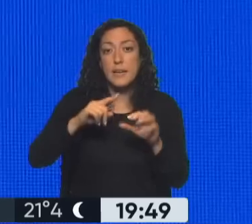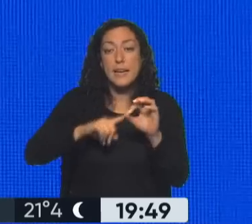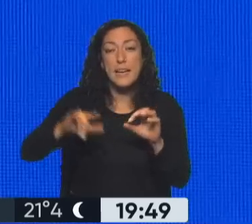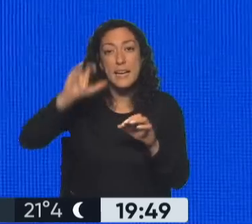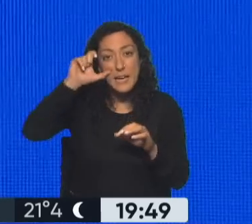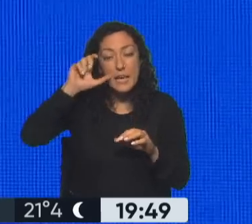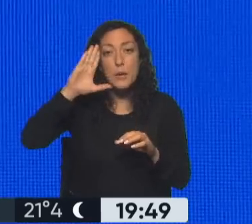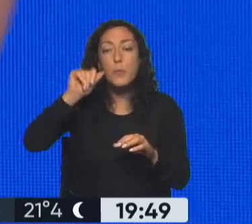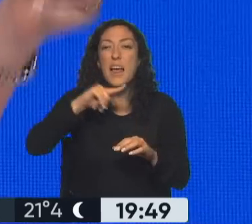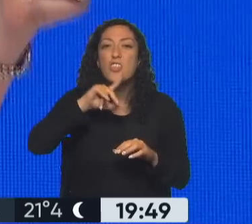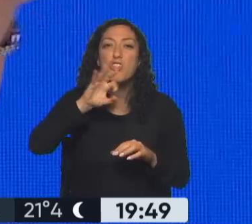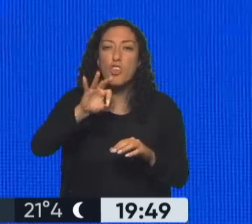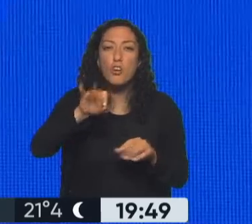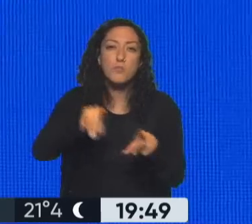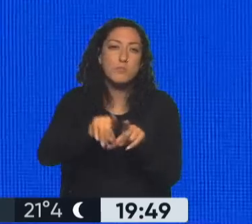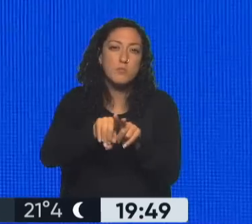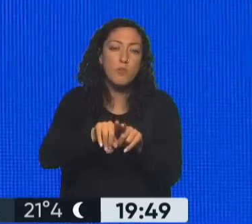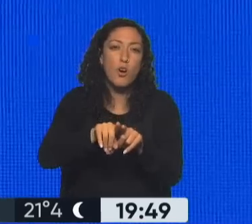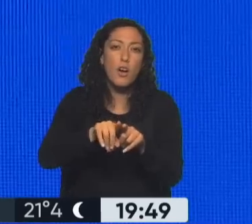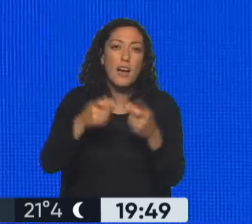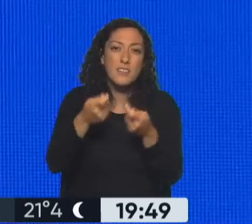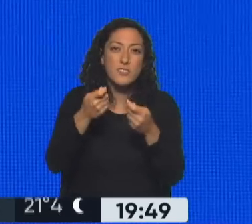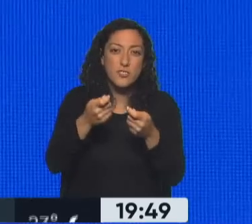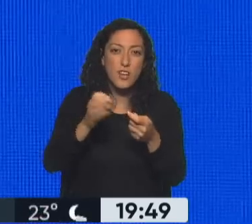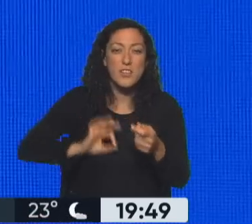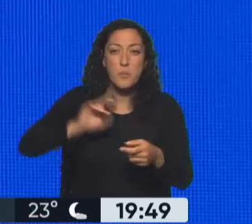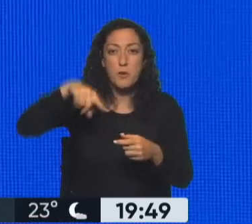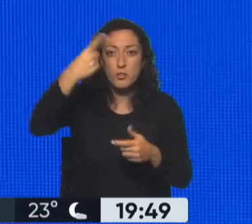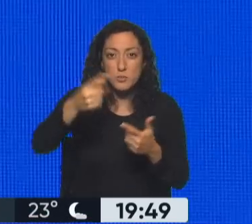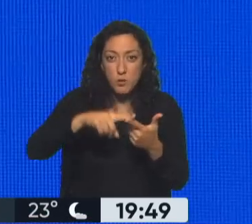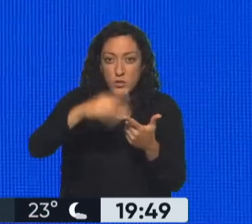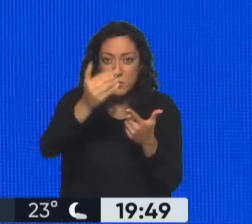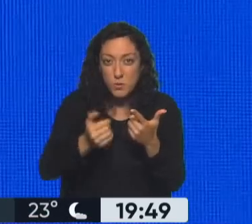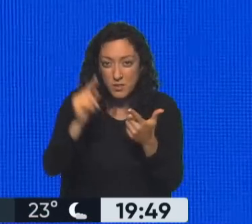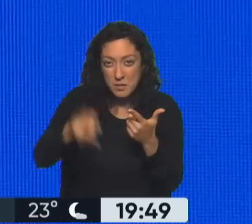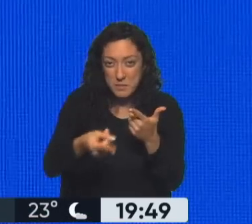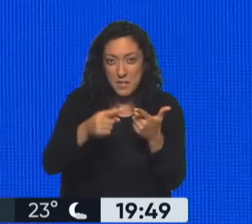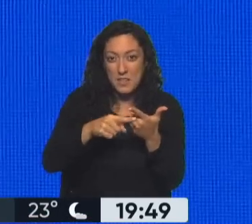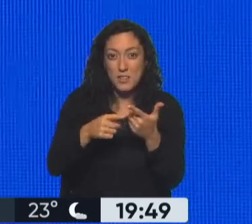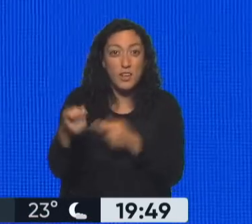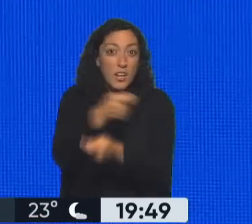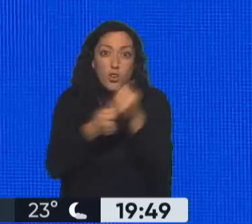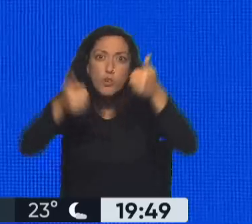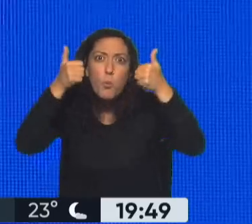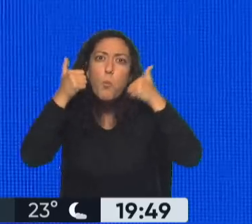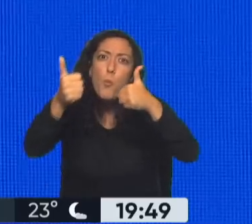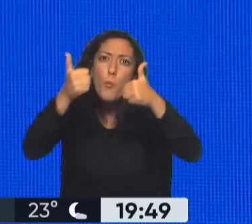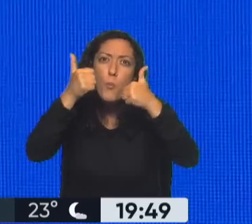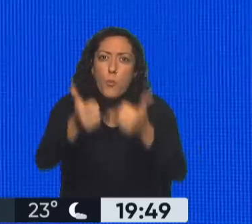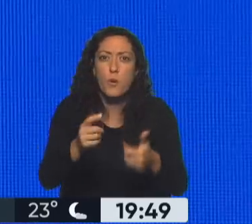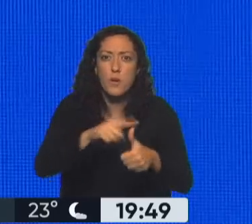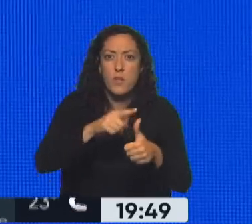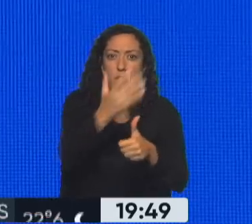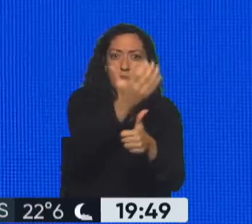gastos, indexado también el año siguiente. Con lo cual, miren qué fenomenal negocio. Te